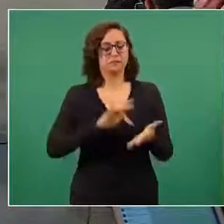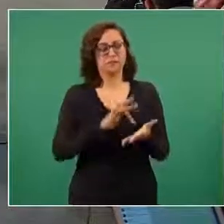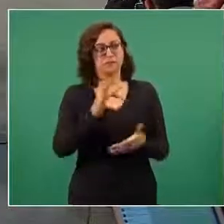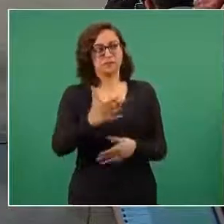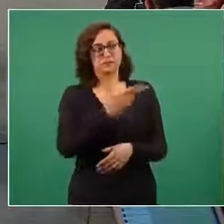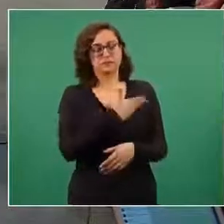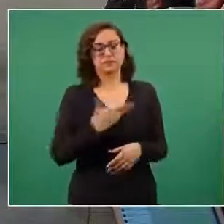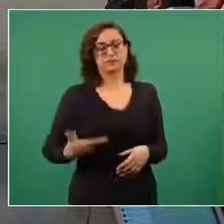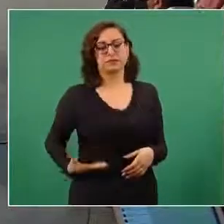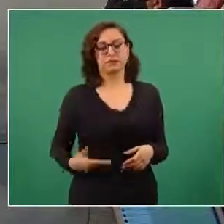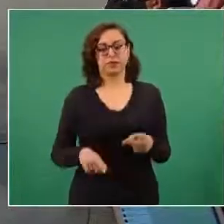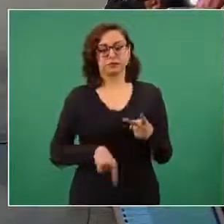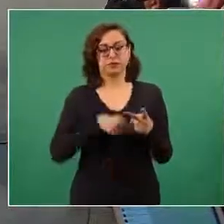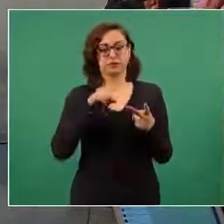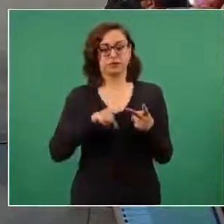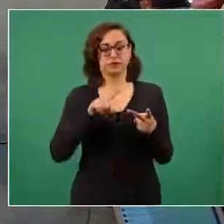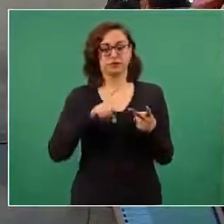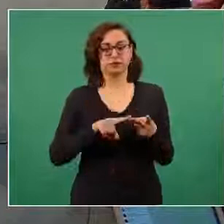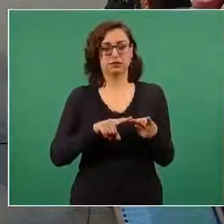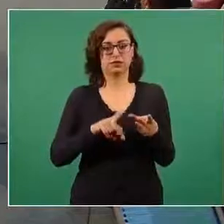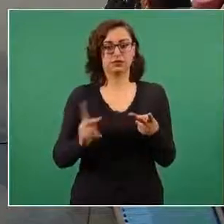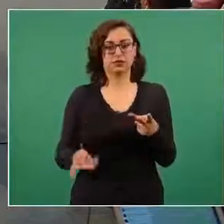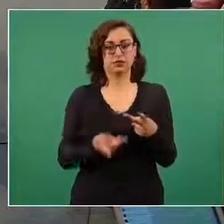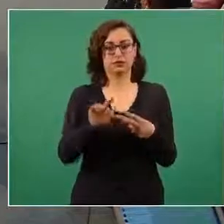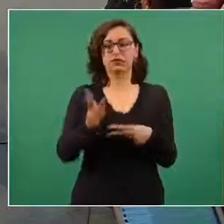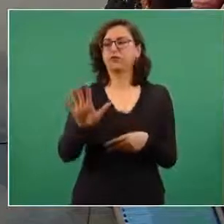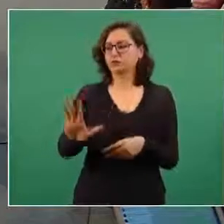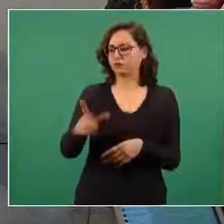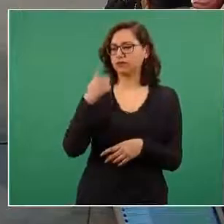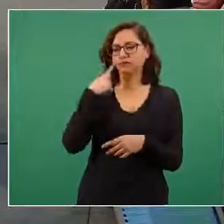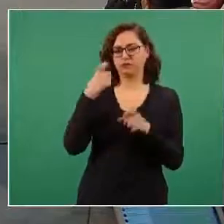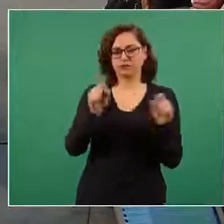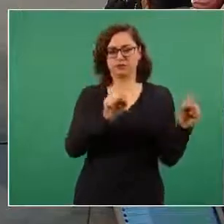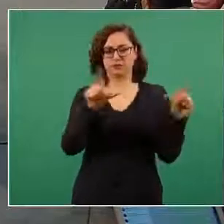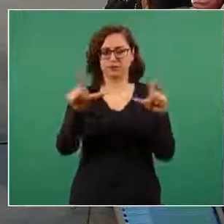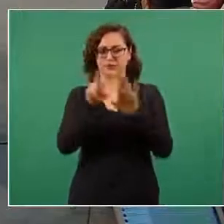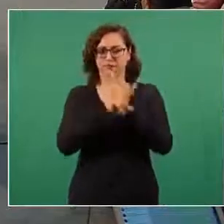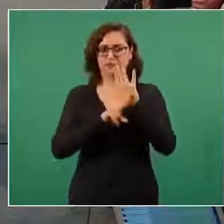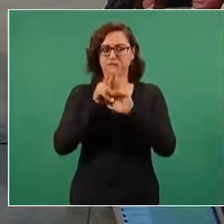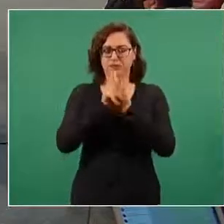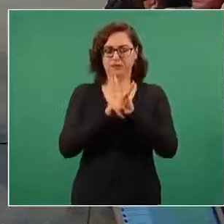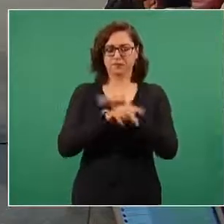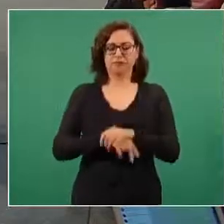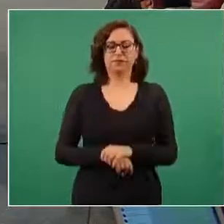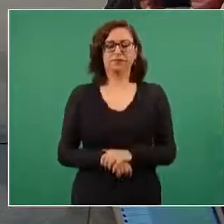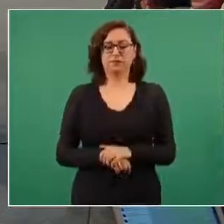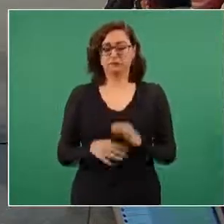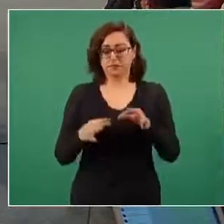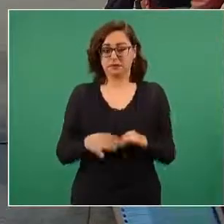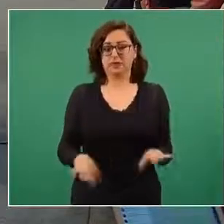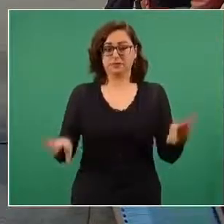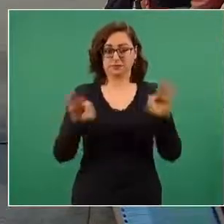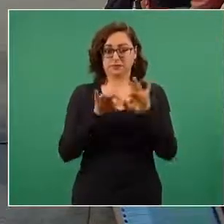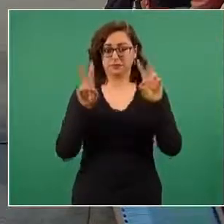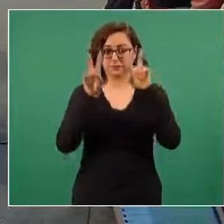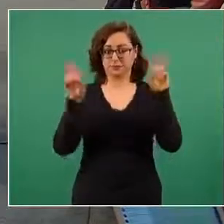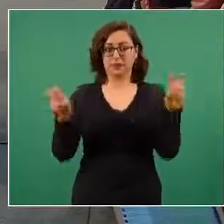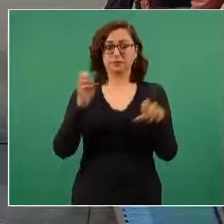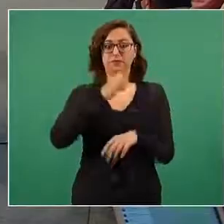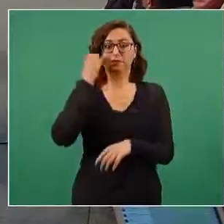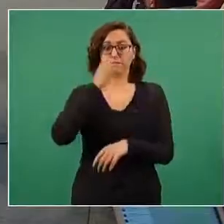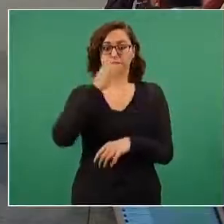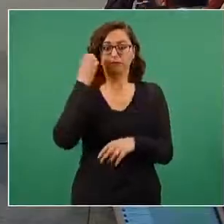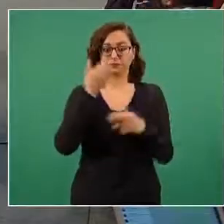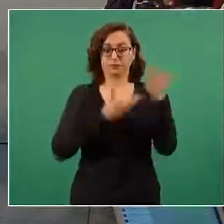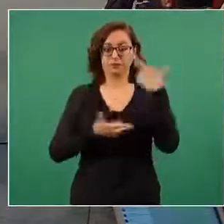una segunda pregunta. ¿Por qué no ponemos el video nada más por radio? Porque sí es muy importante el regreso